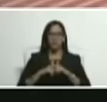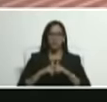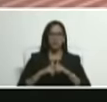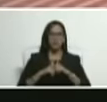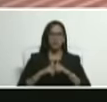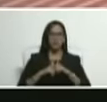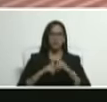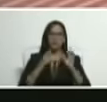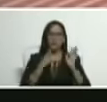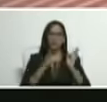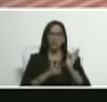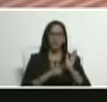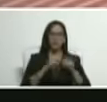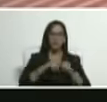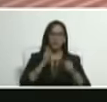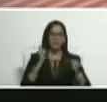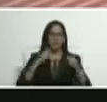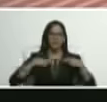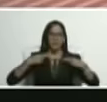totalmente deshumanizada,